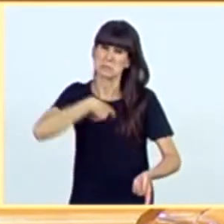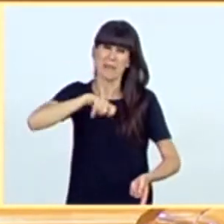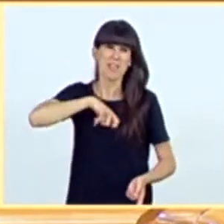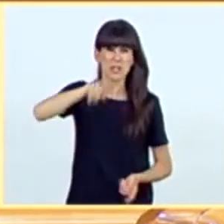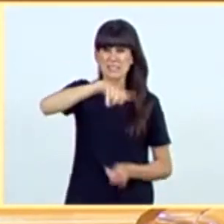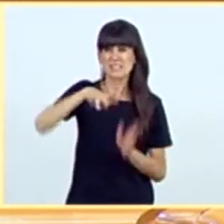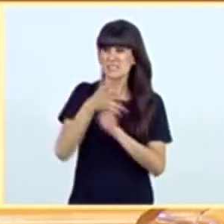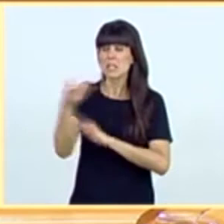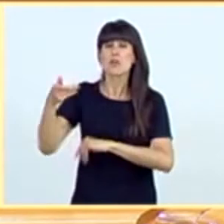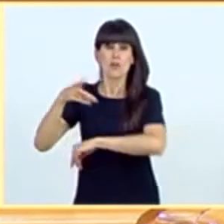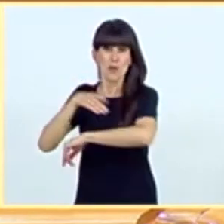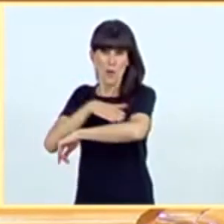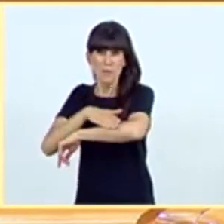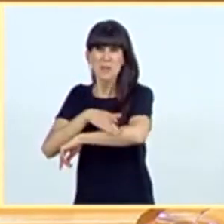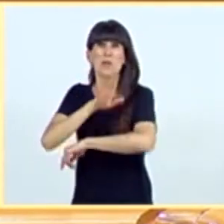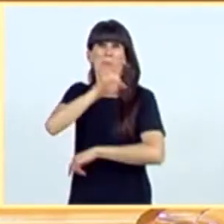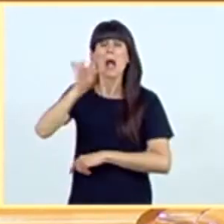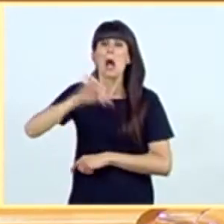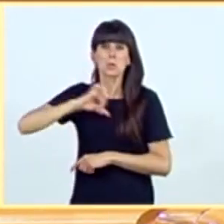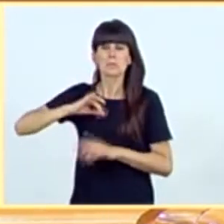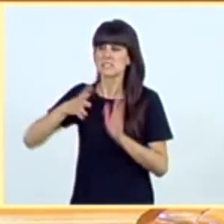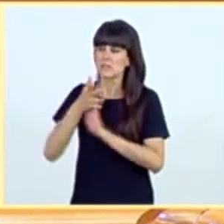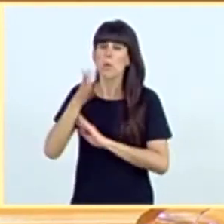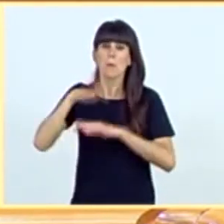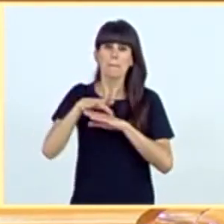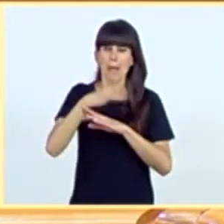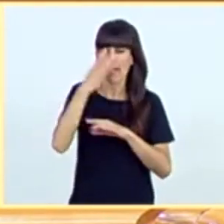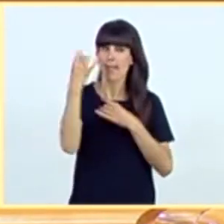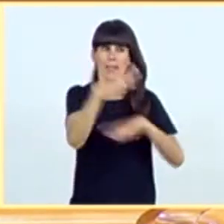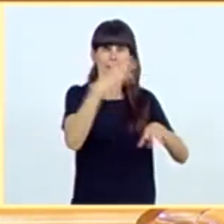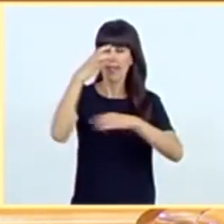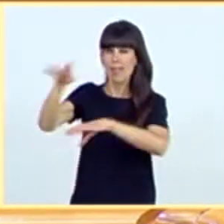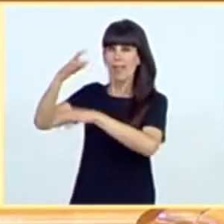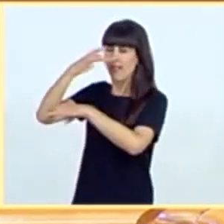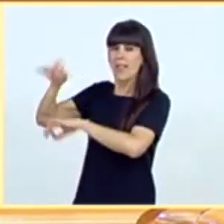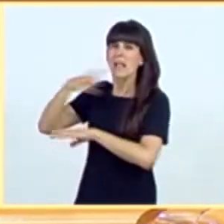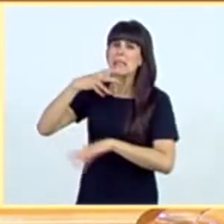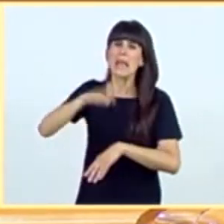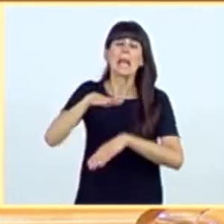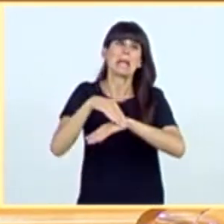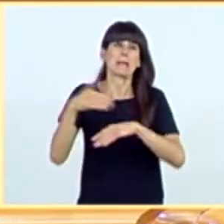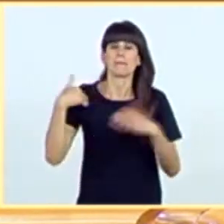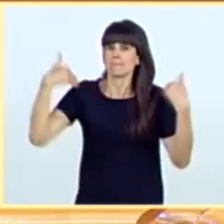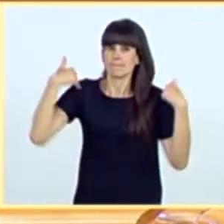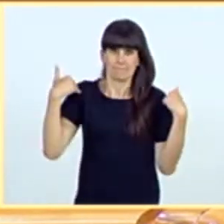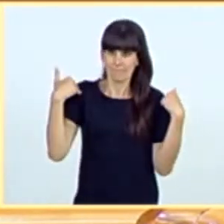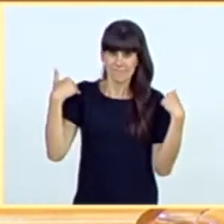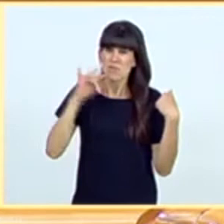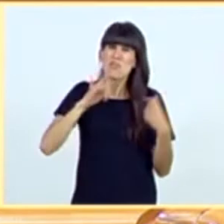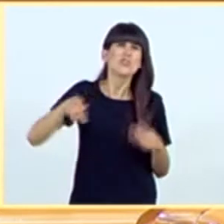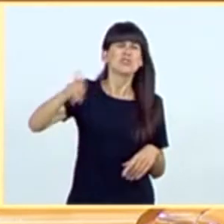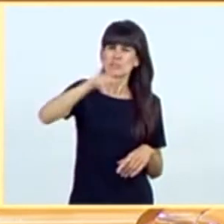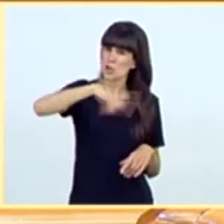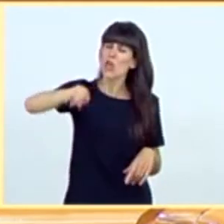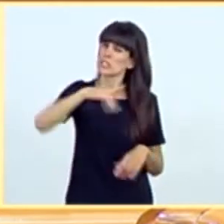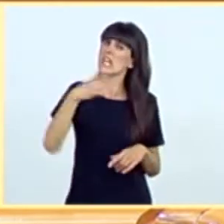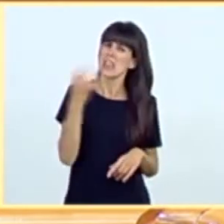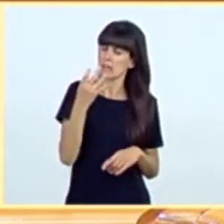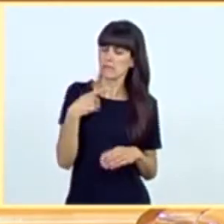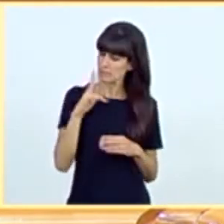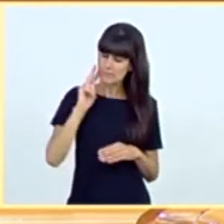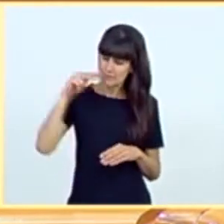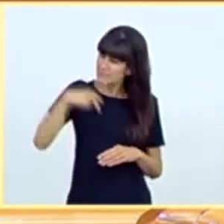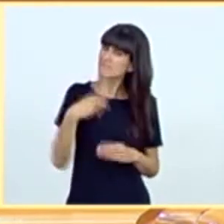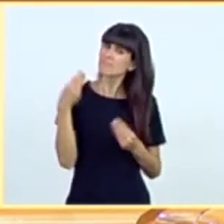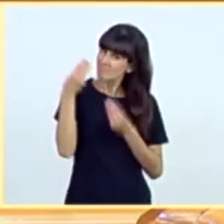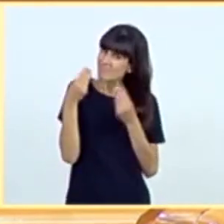que su Gobierno y las comunidades autónomas estén echándose la culpa los unos a los otros de quién ha sido el responsable. Todos tenemos que hacer una reflexión de lo